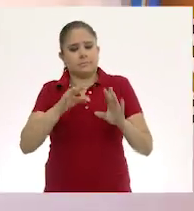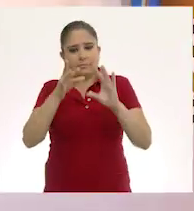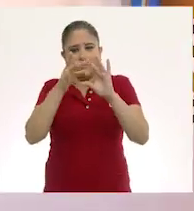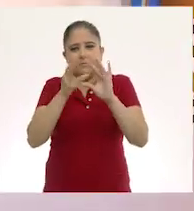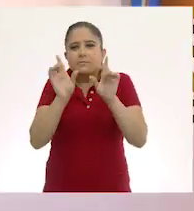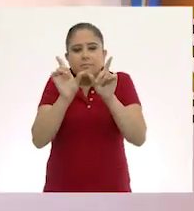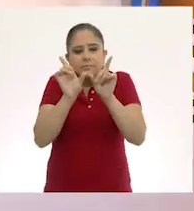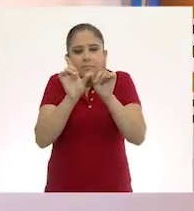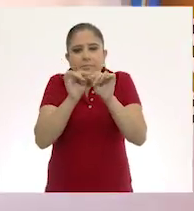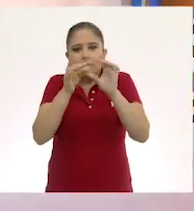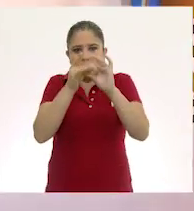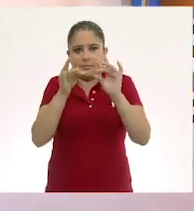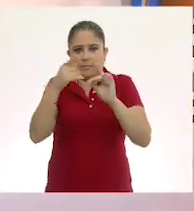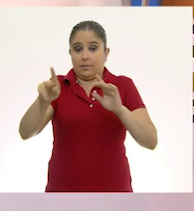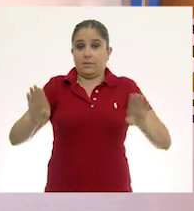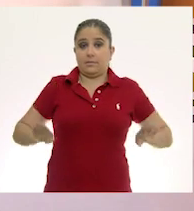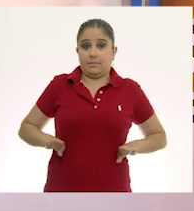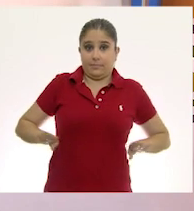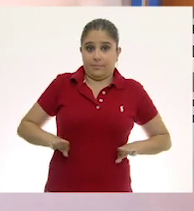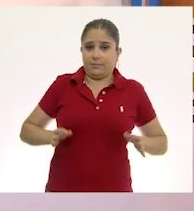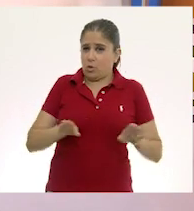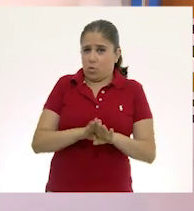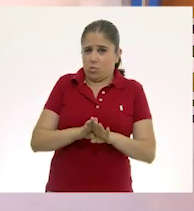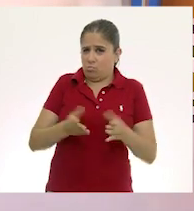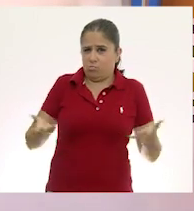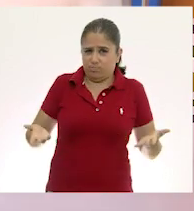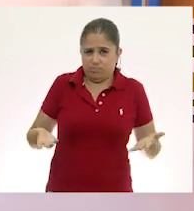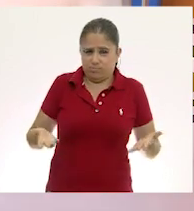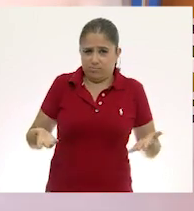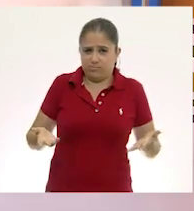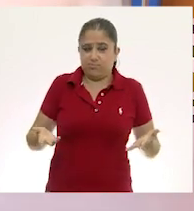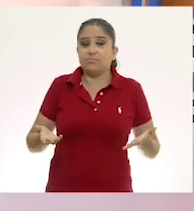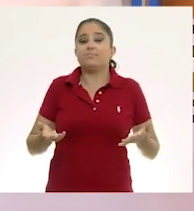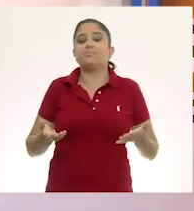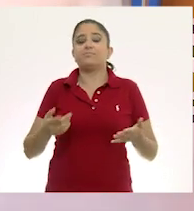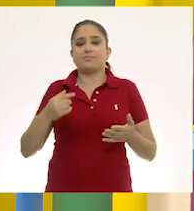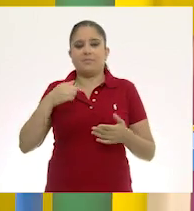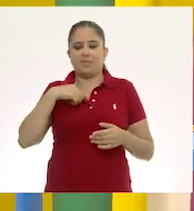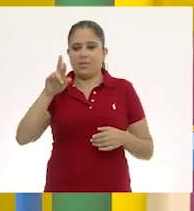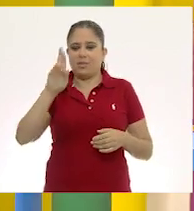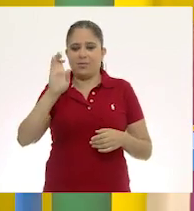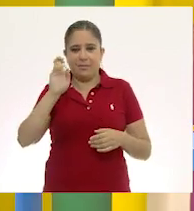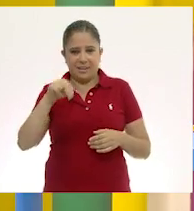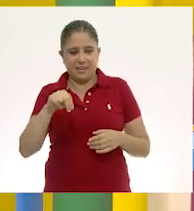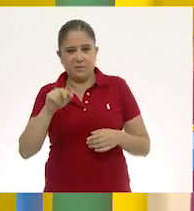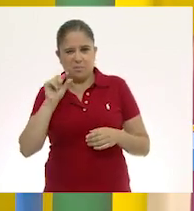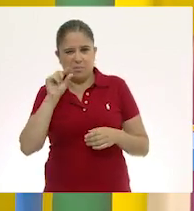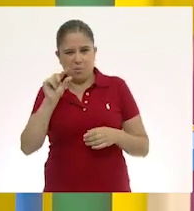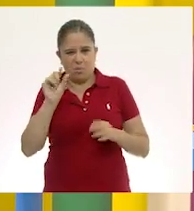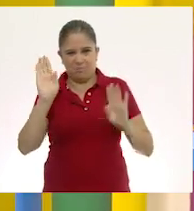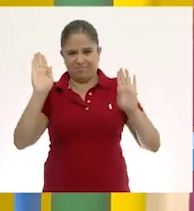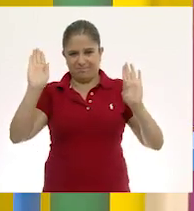entonces ese comportamiento? ¿Cómo? Pues no escuchó a Rubén. ¿Poca apertura?